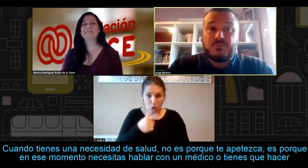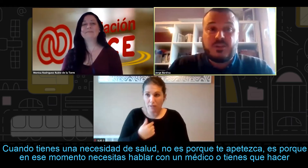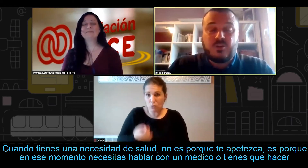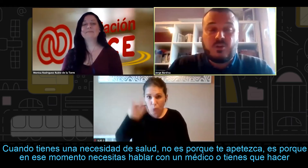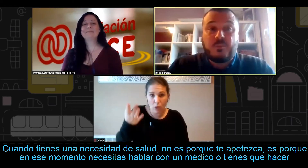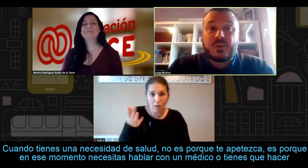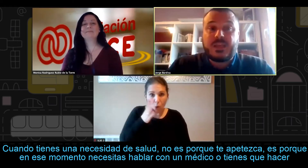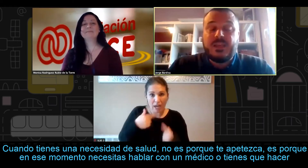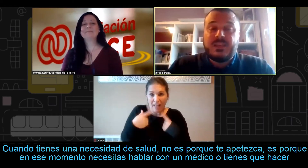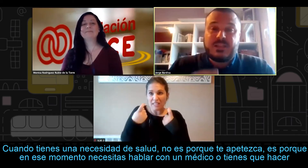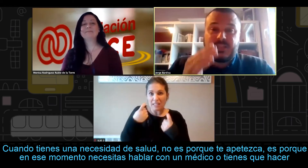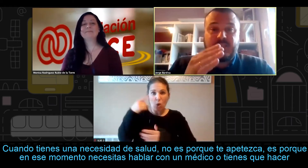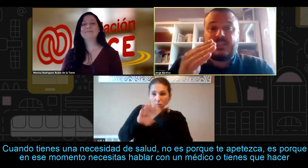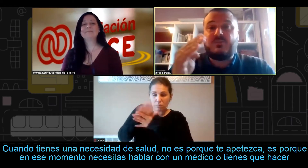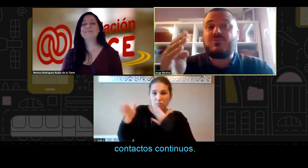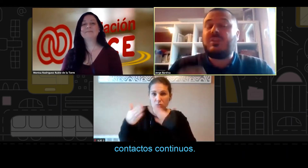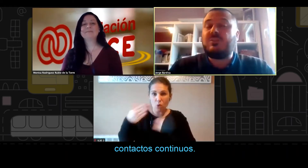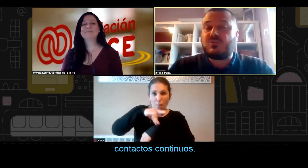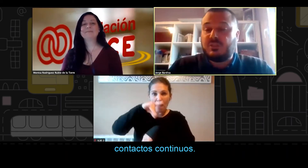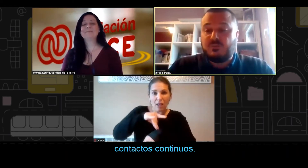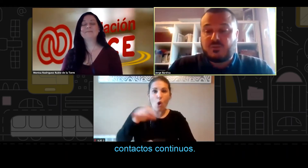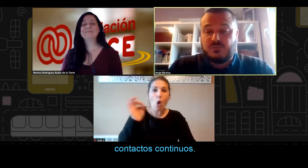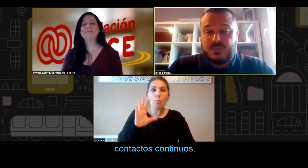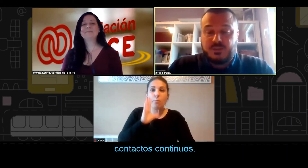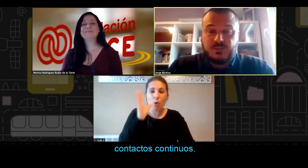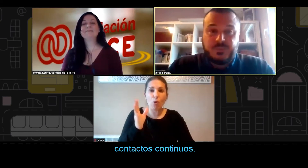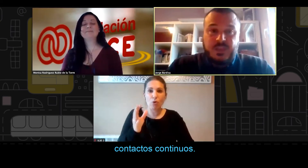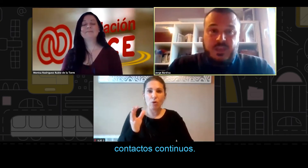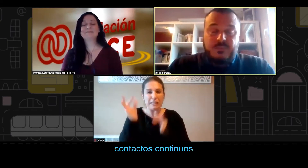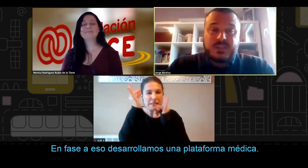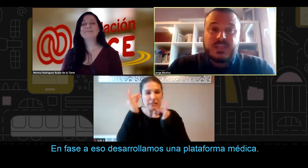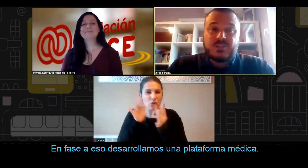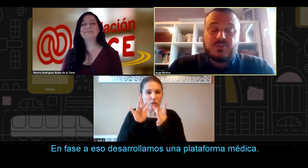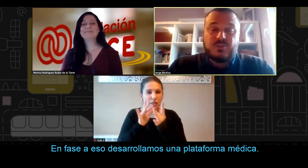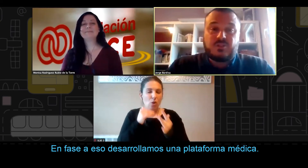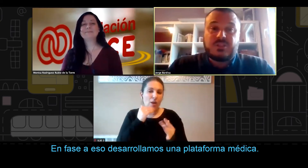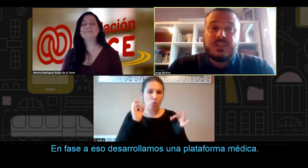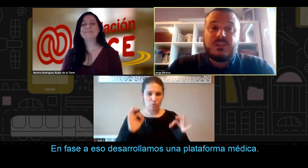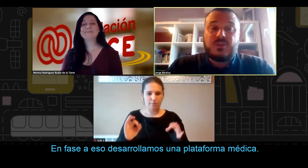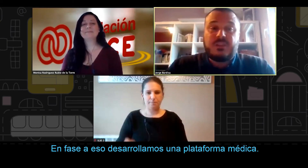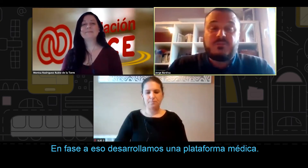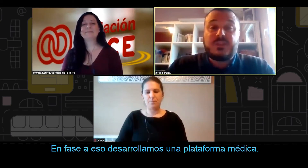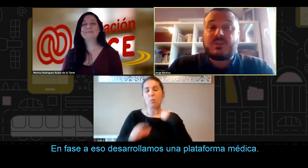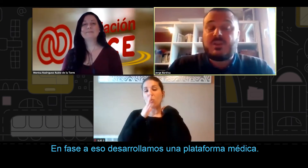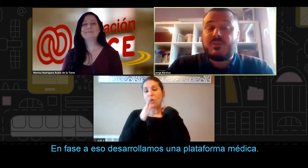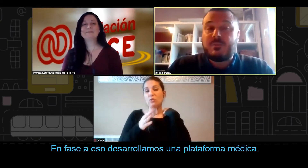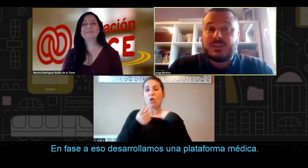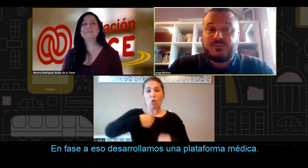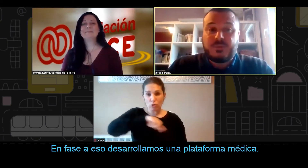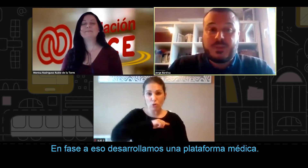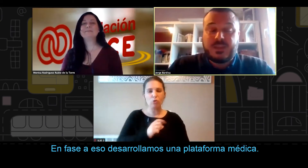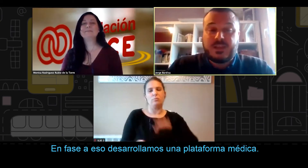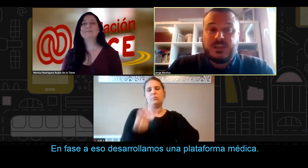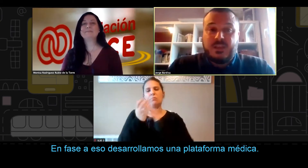con un médico o porque sabes que tienes que hacer unos contactos continuos con un médico, ¿no? En base a eso, nosotros lo que hicimos fue desarrollar una